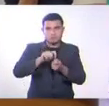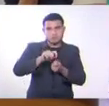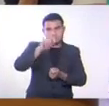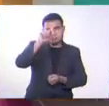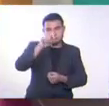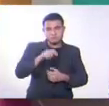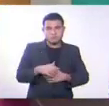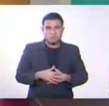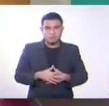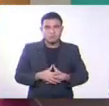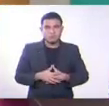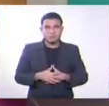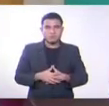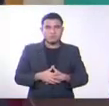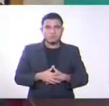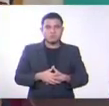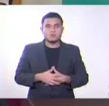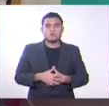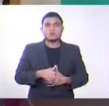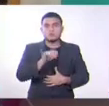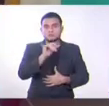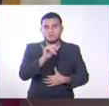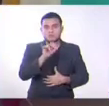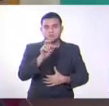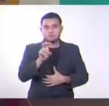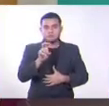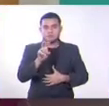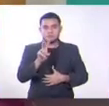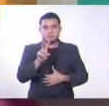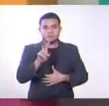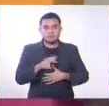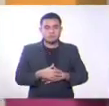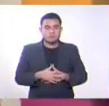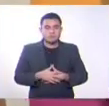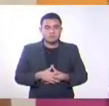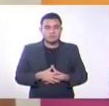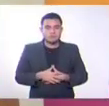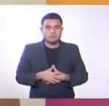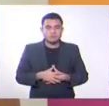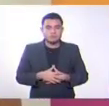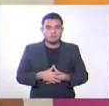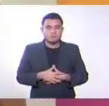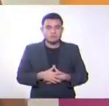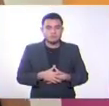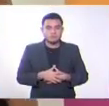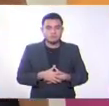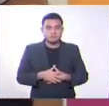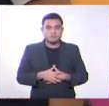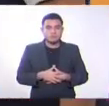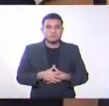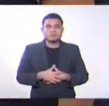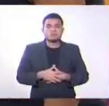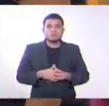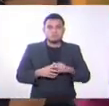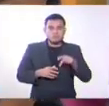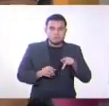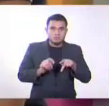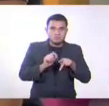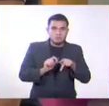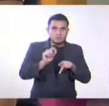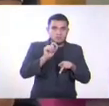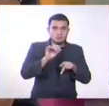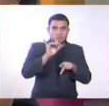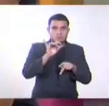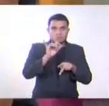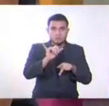acá tenemos y sub 2. Pero desde acá hasta y sub 1, hasta por